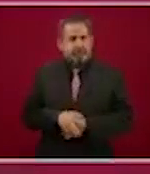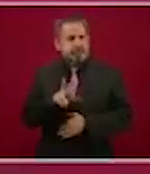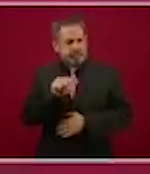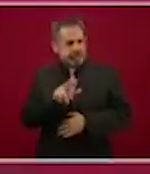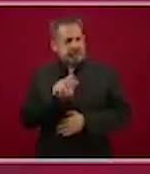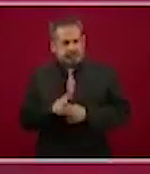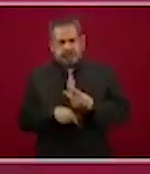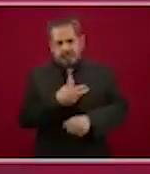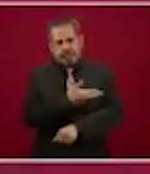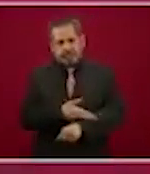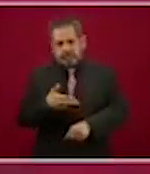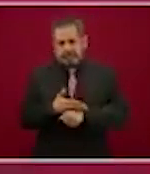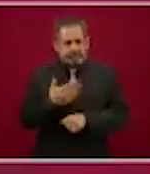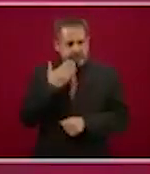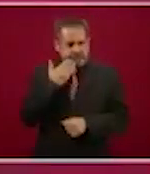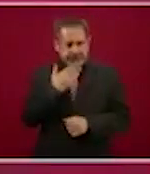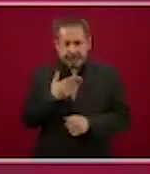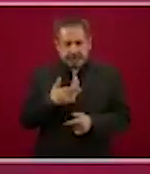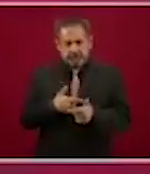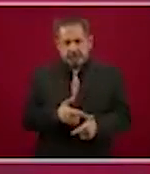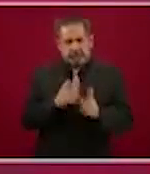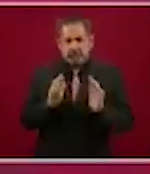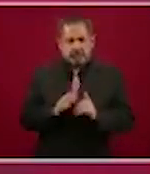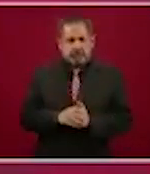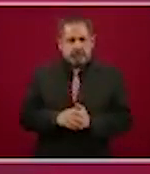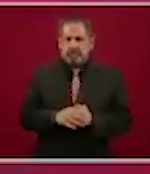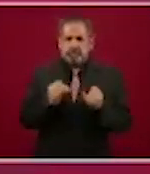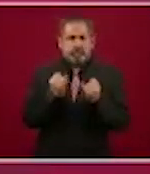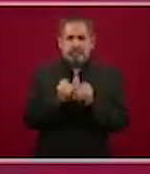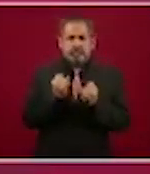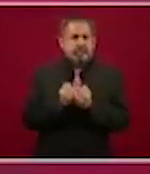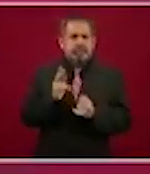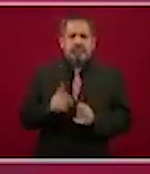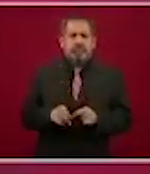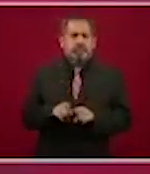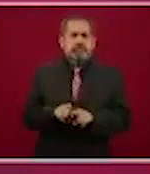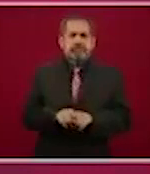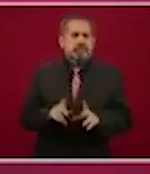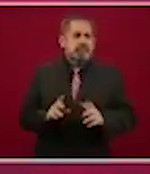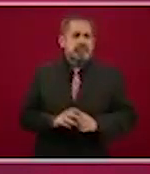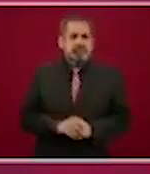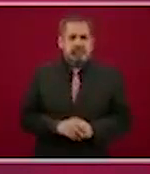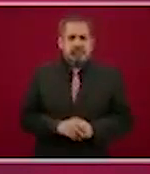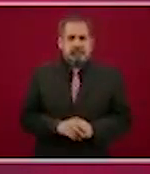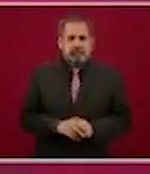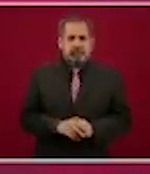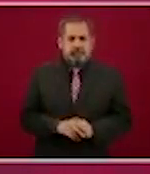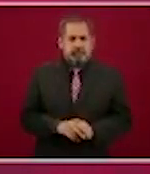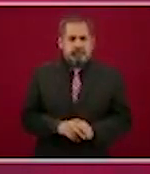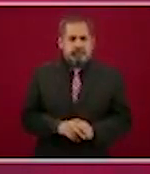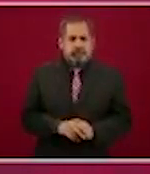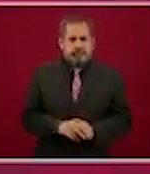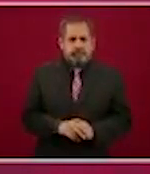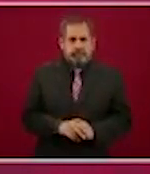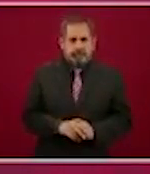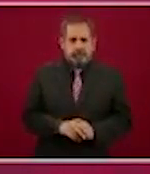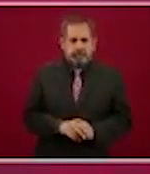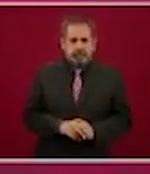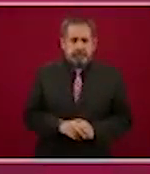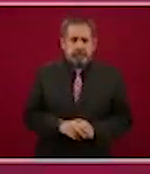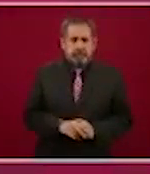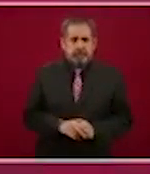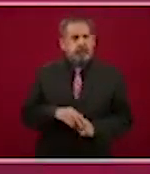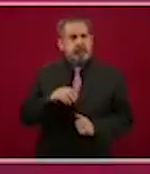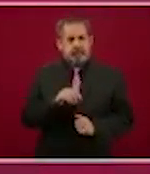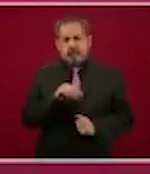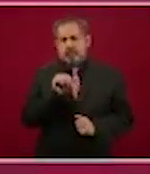el presidente andrés manuel lópez obrador anunció un fondo extraordinario de 400 mil millones de pesos para hacer frente a las consecuencias económicas